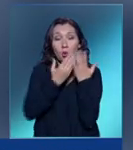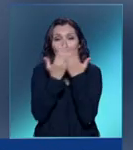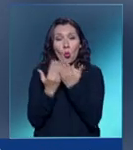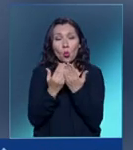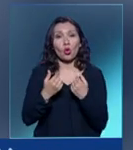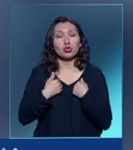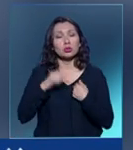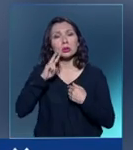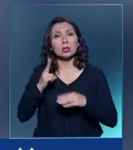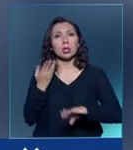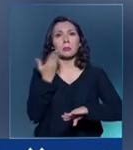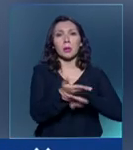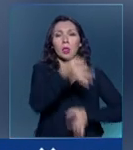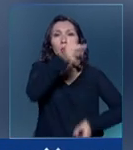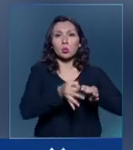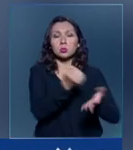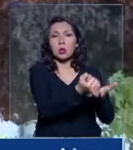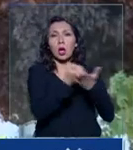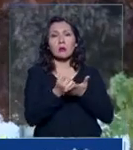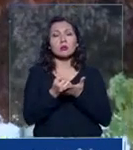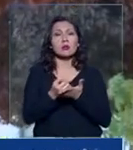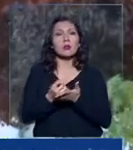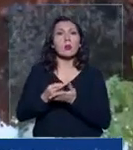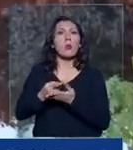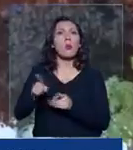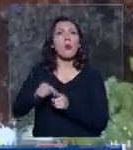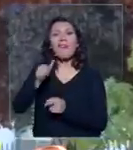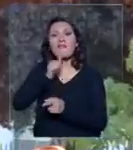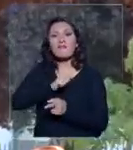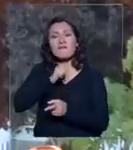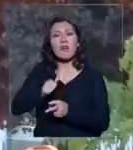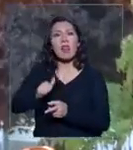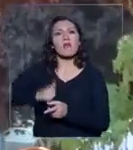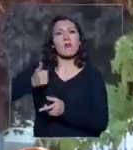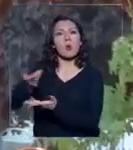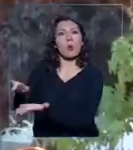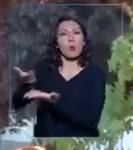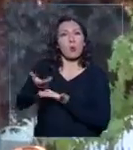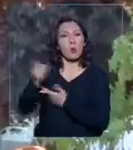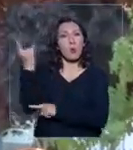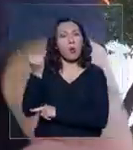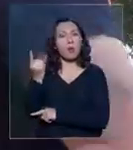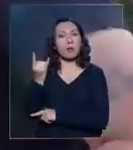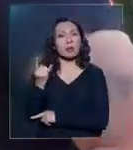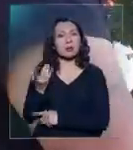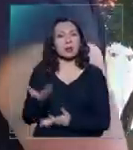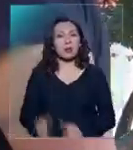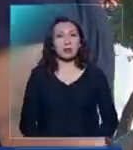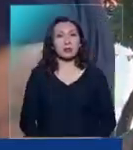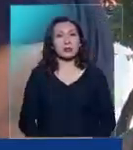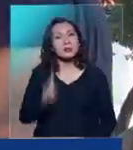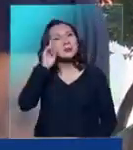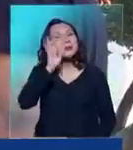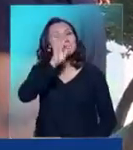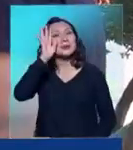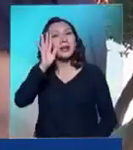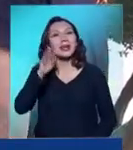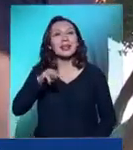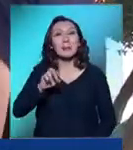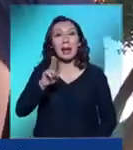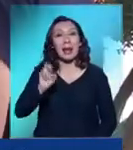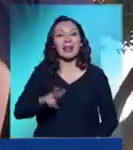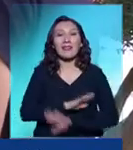yo no acudo a la justicia por negligencia, por una falta de voluntad de la universidad. El sueño de Marlene Saavedra